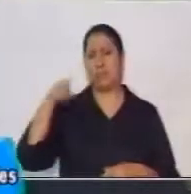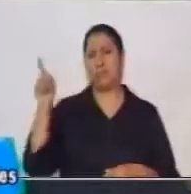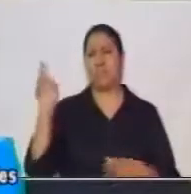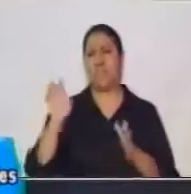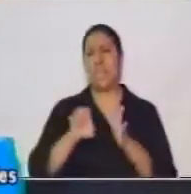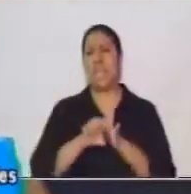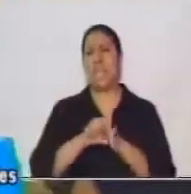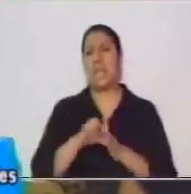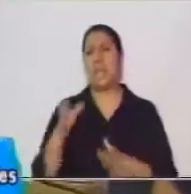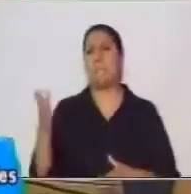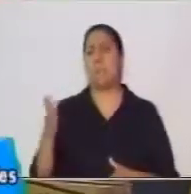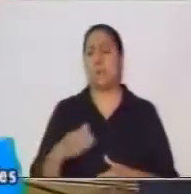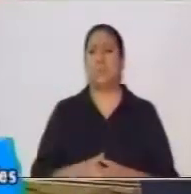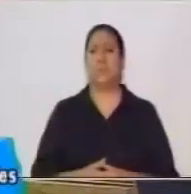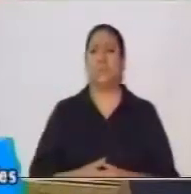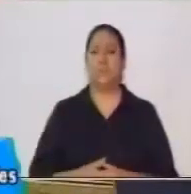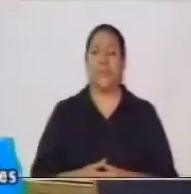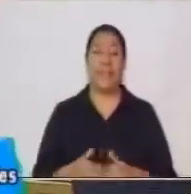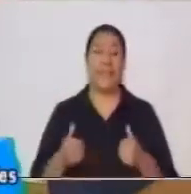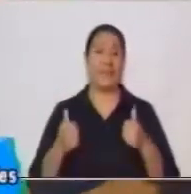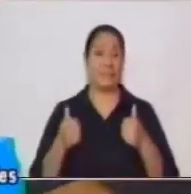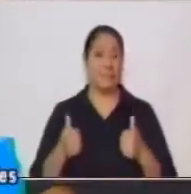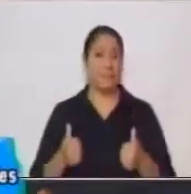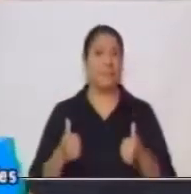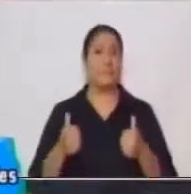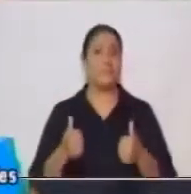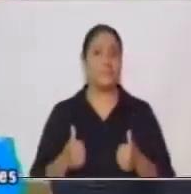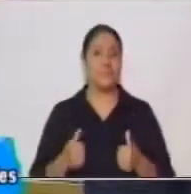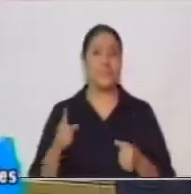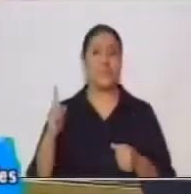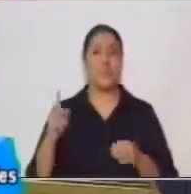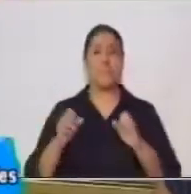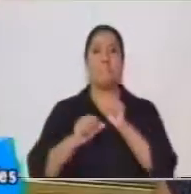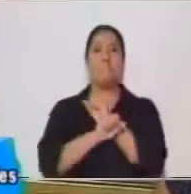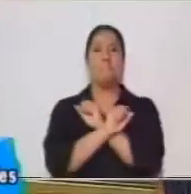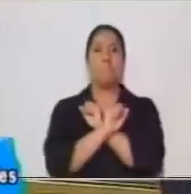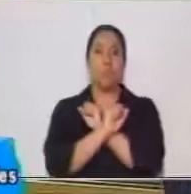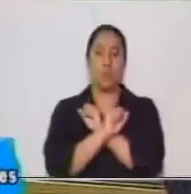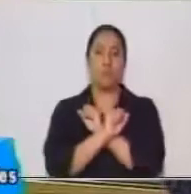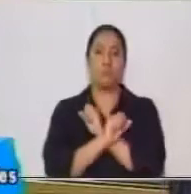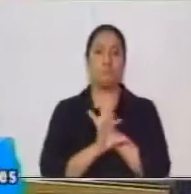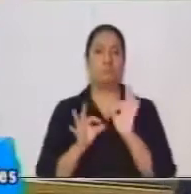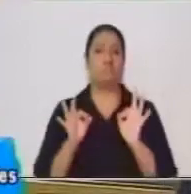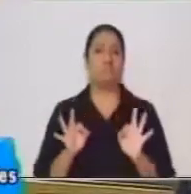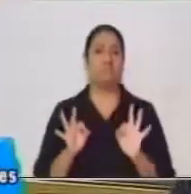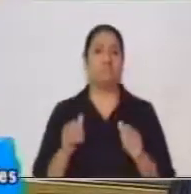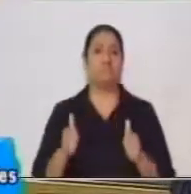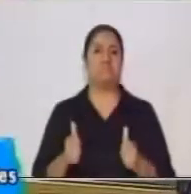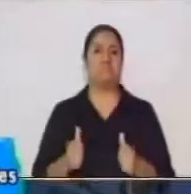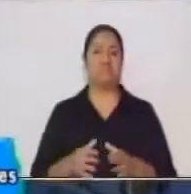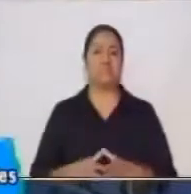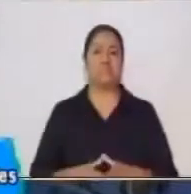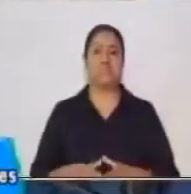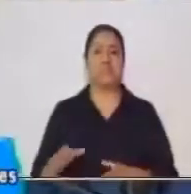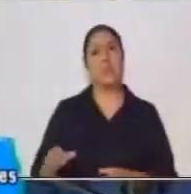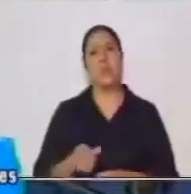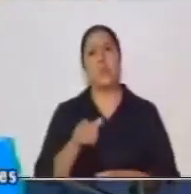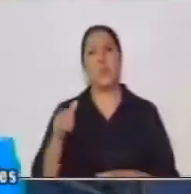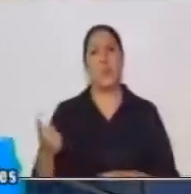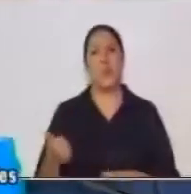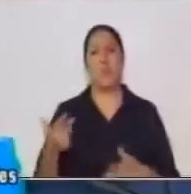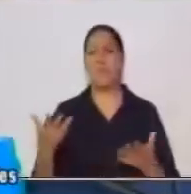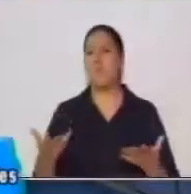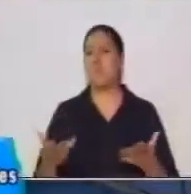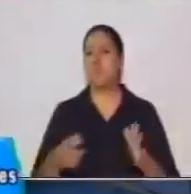Muy bien, es un patrón de multiplicación. Excelente. Y en el siguiente patrón,